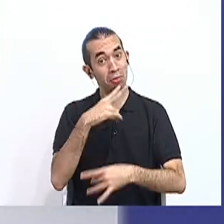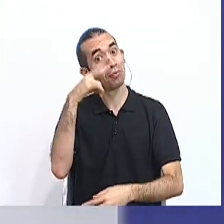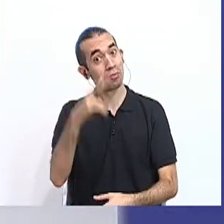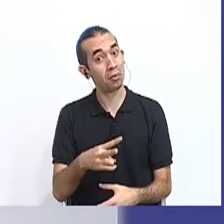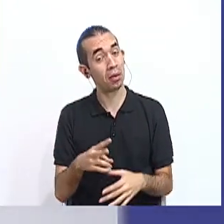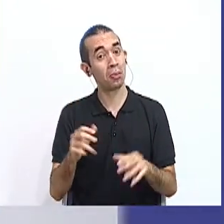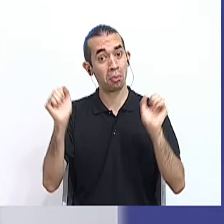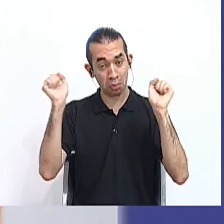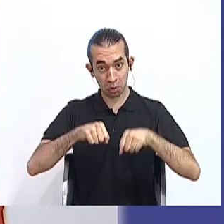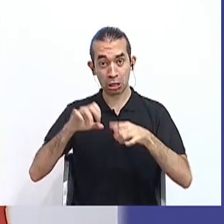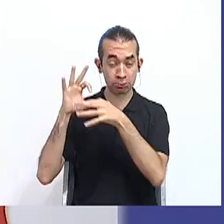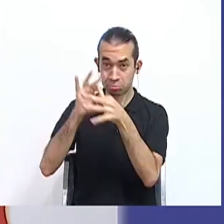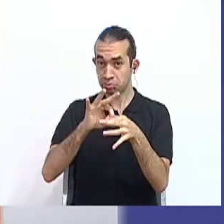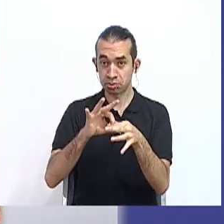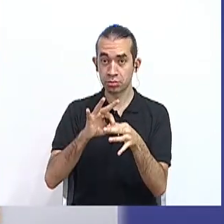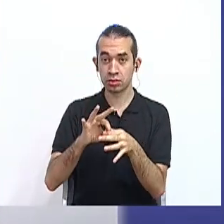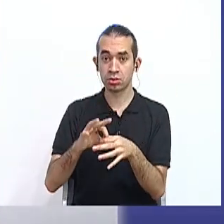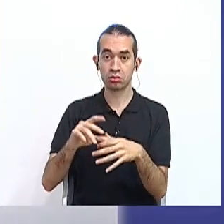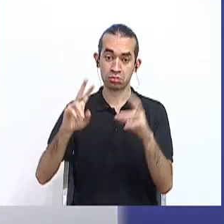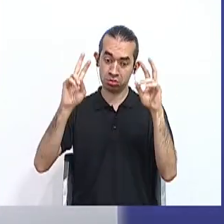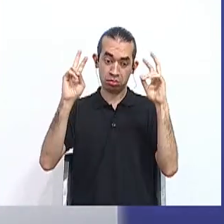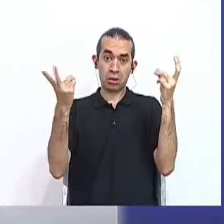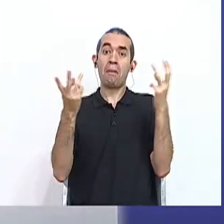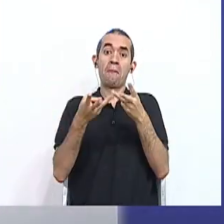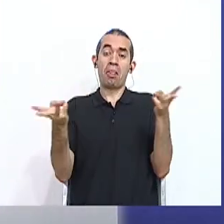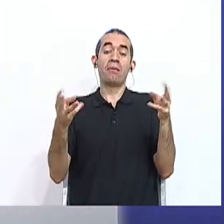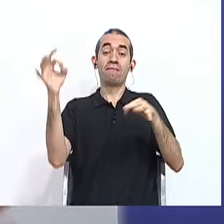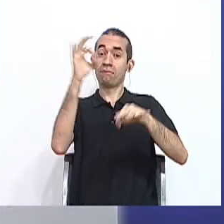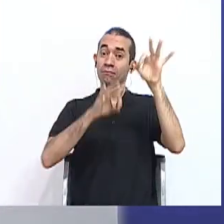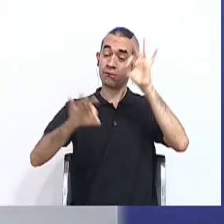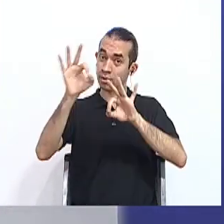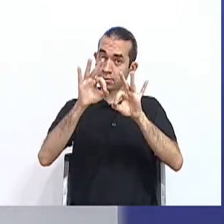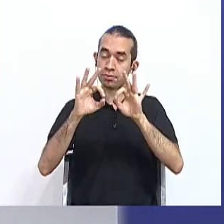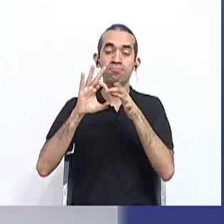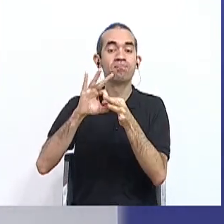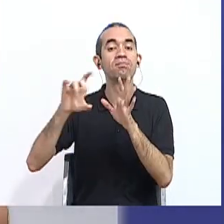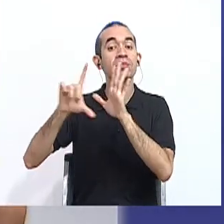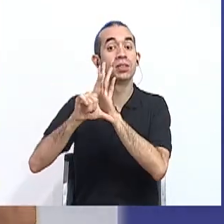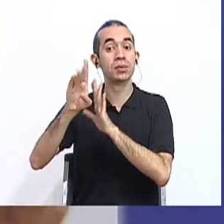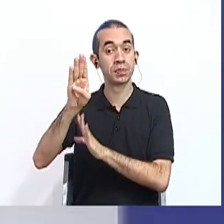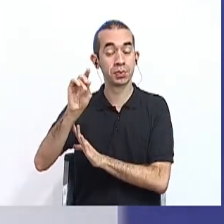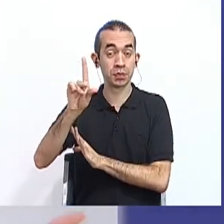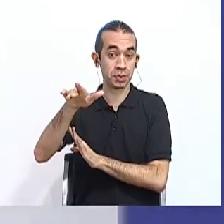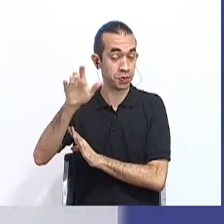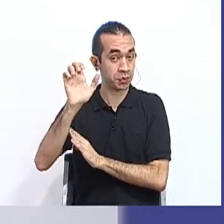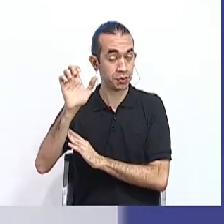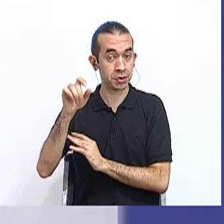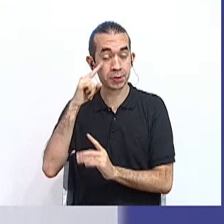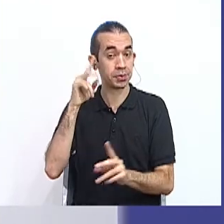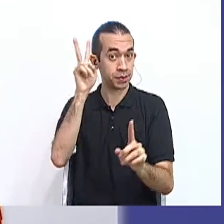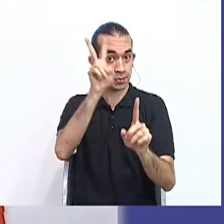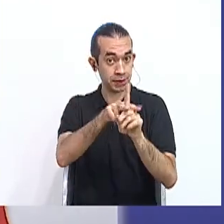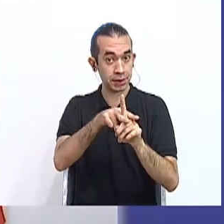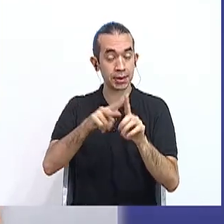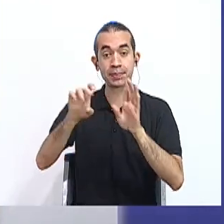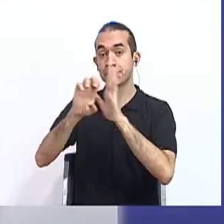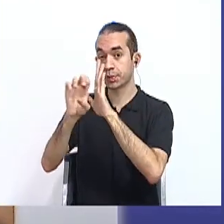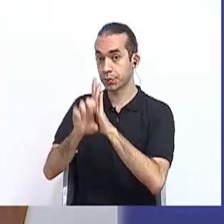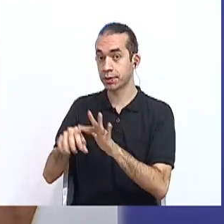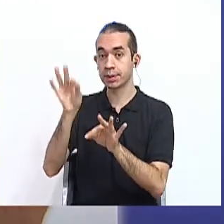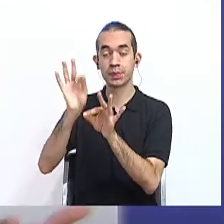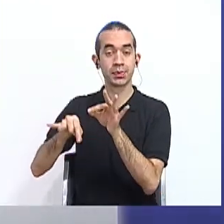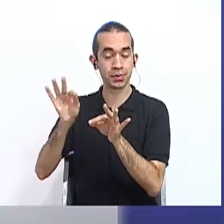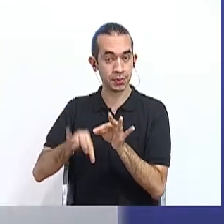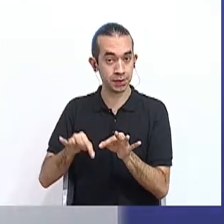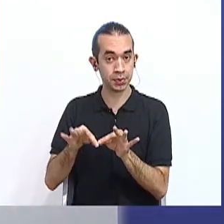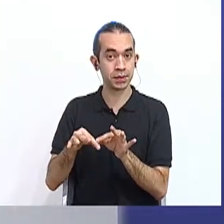que podemos trabajar desde una asignatura como física, con la ley de Boyle, verla aplicada, realizar ejemplos sencillos,